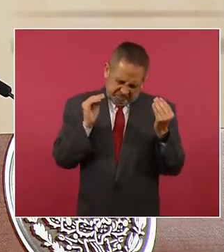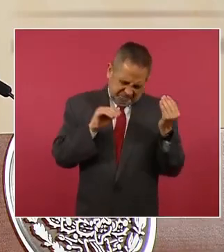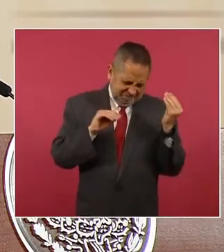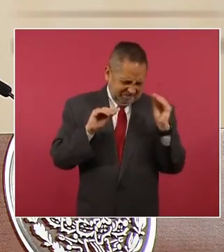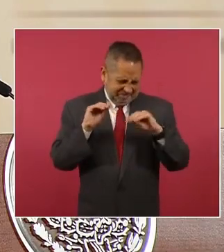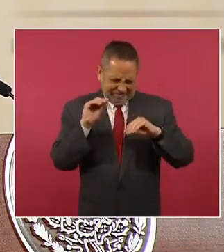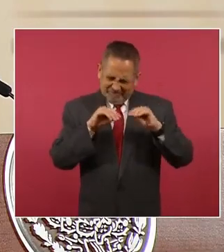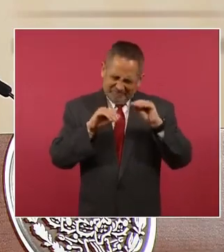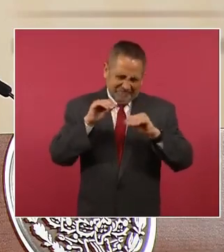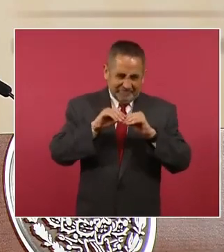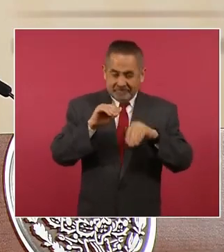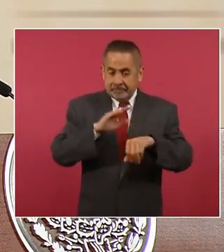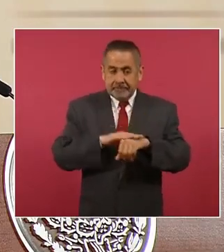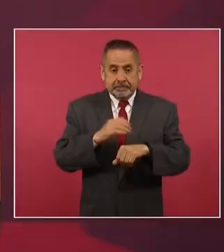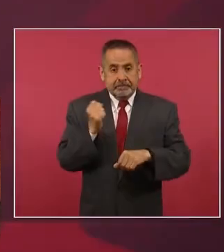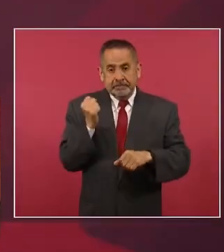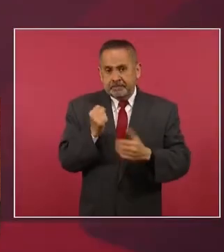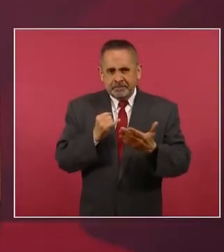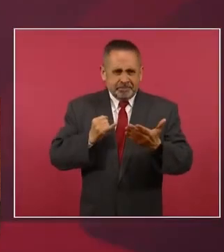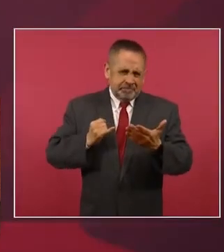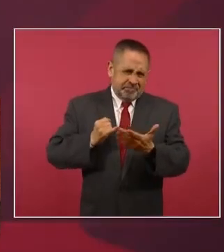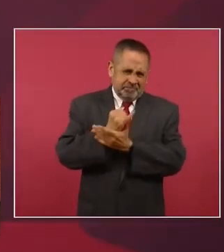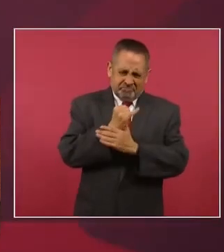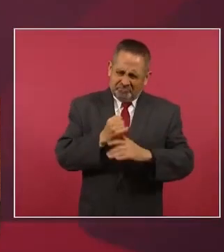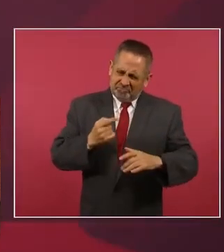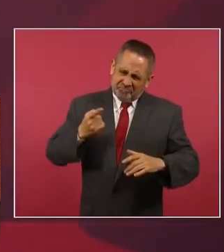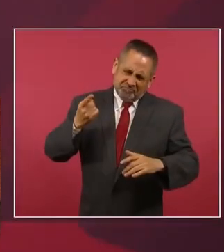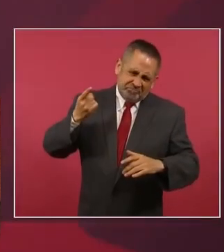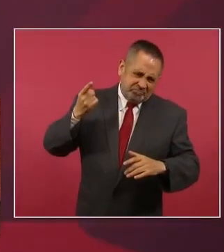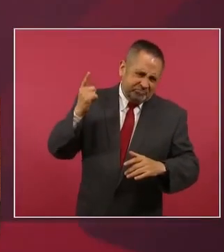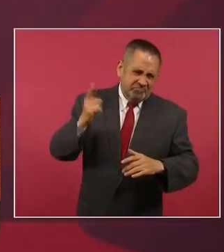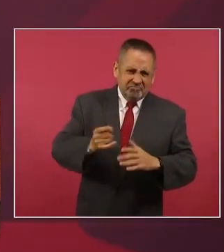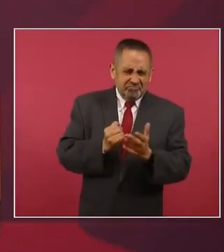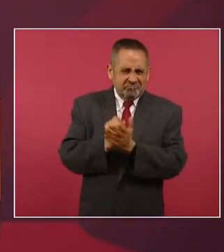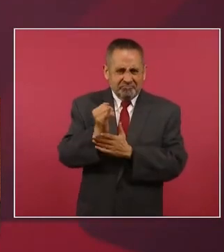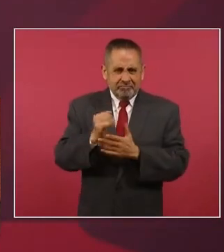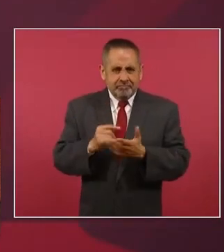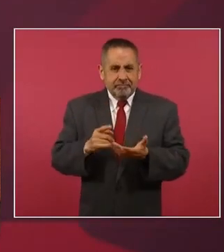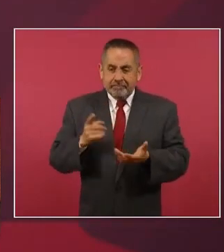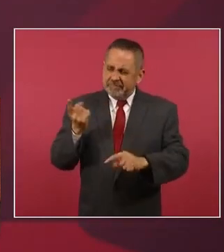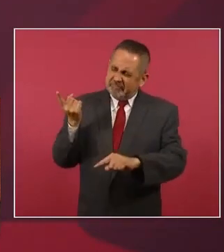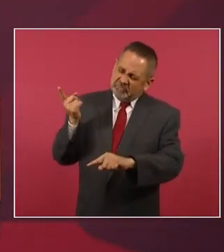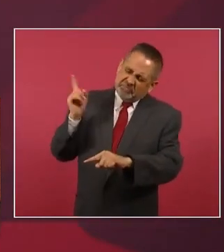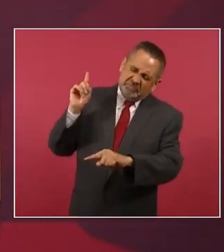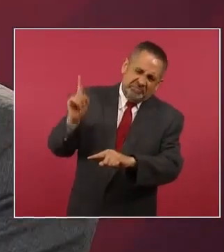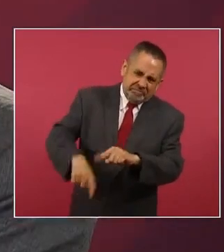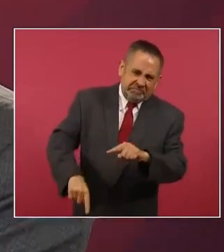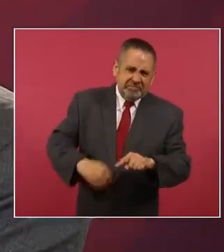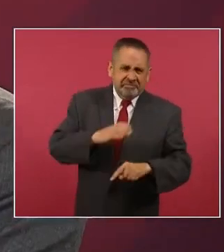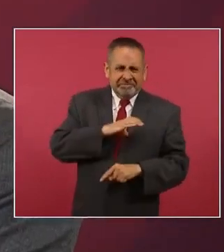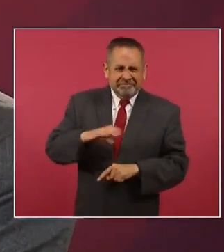una resolución draconiana, se le quita